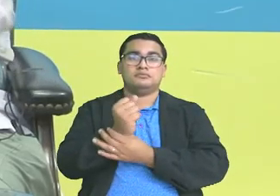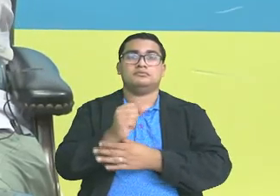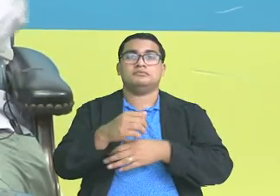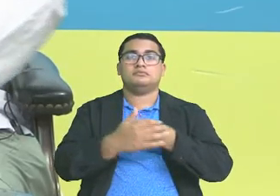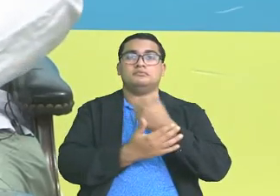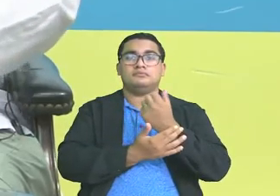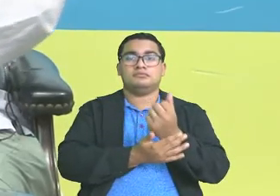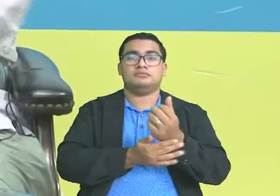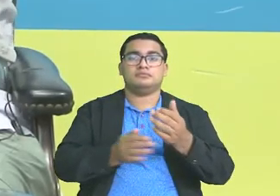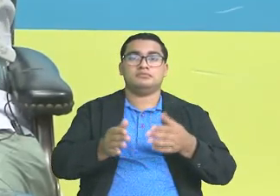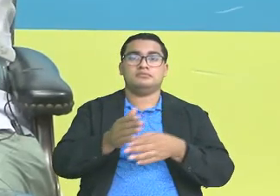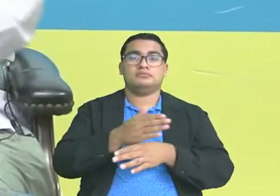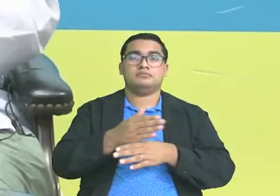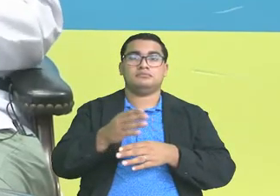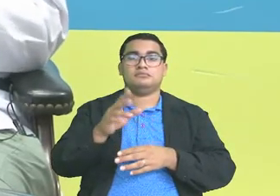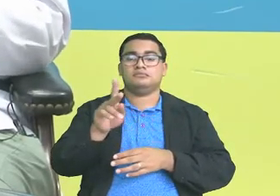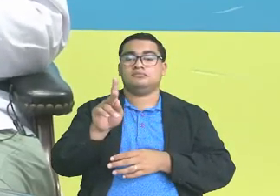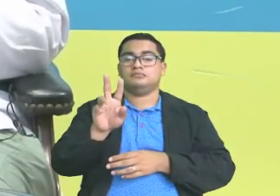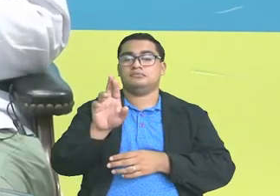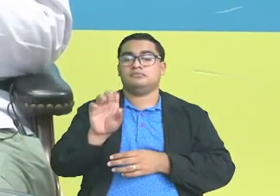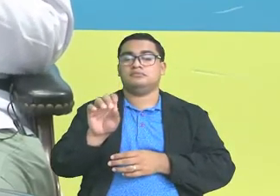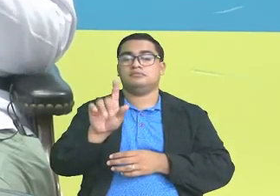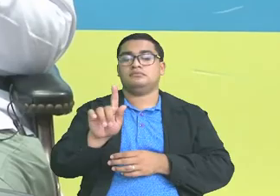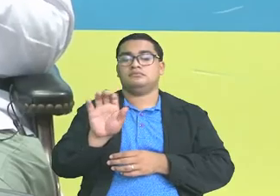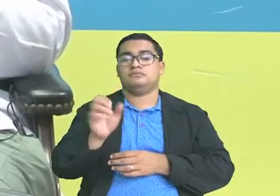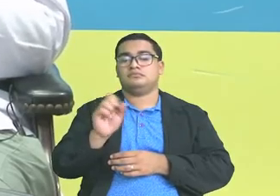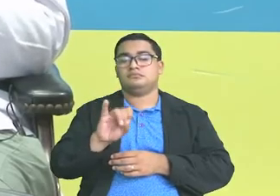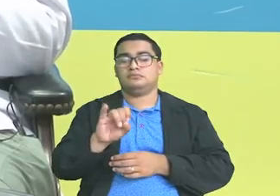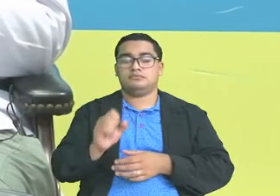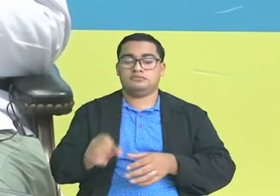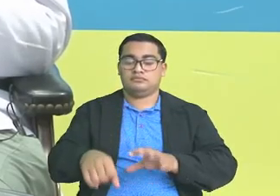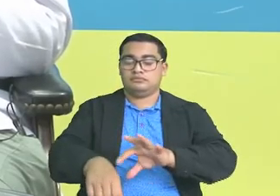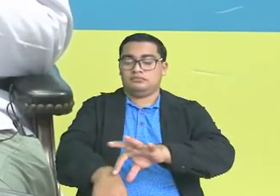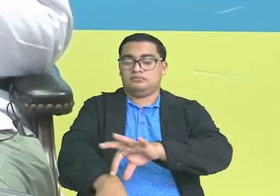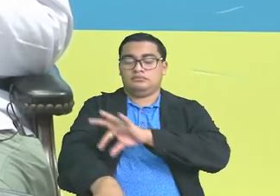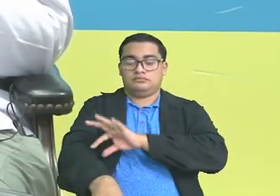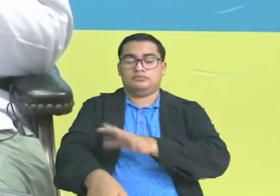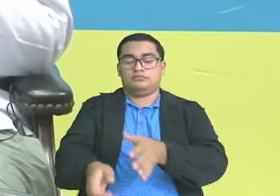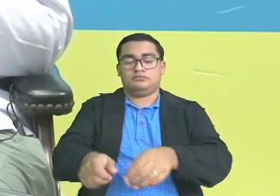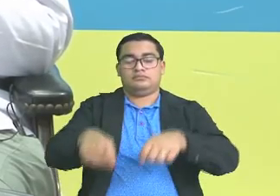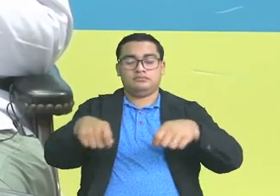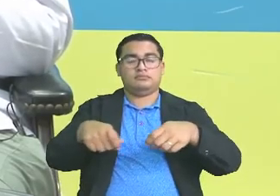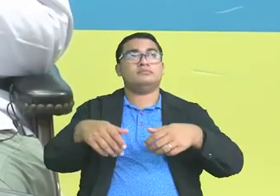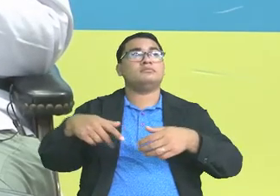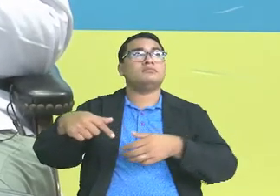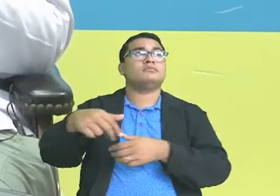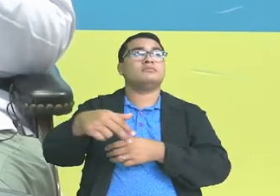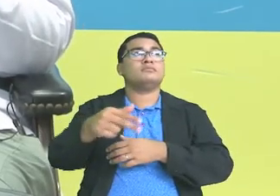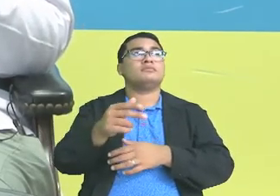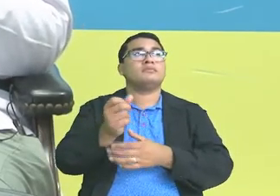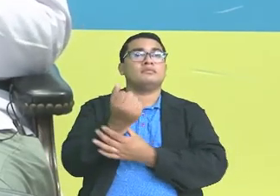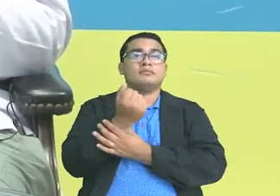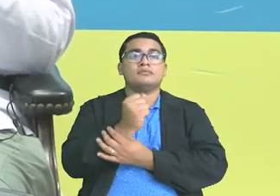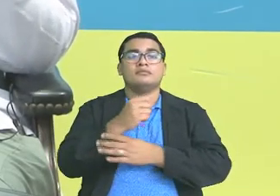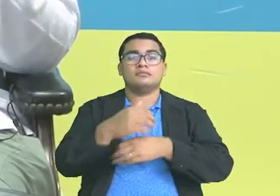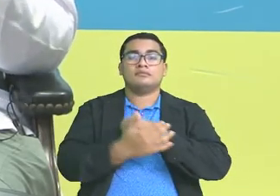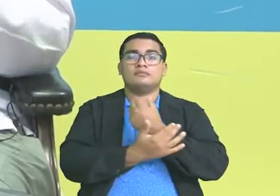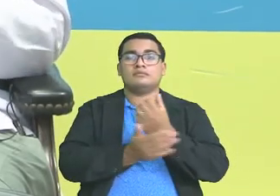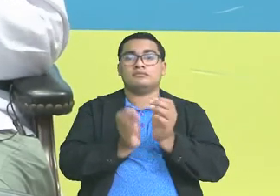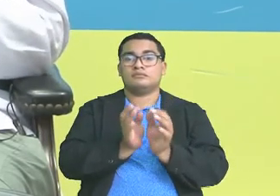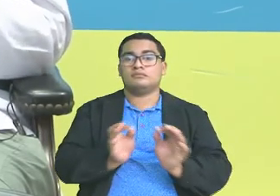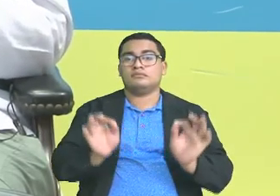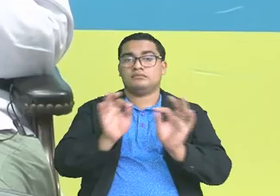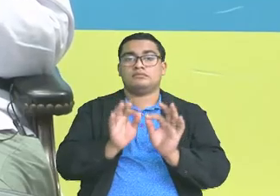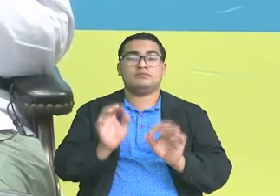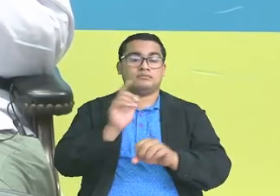que poner una prótesis externa para ayudarles a mantener fija su pierna. Es decir, Y la rehabilitación, yo siempre digo, nunca está de más. ¿Y cuánto